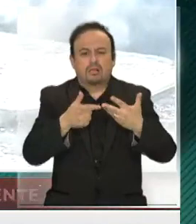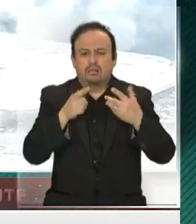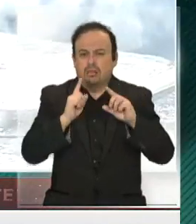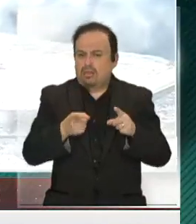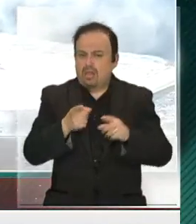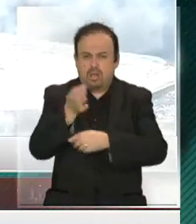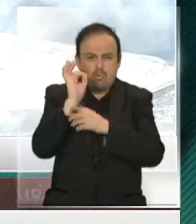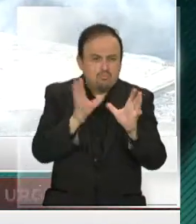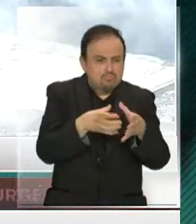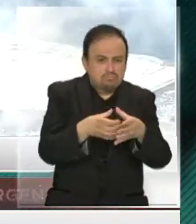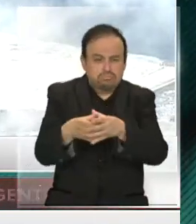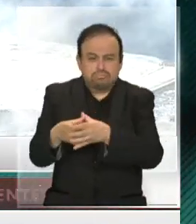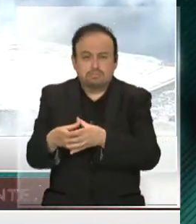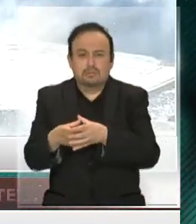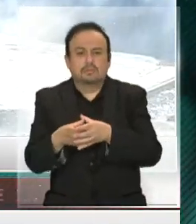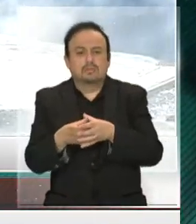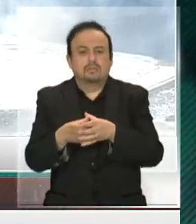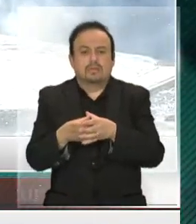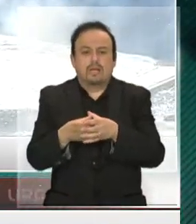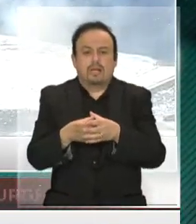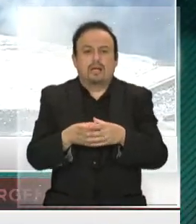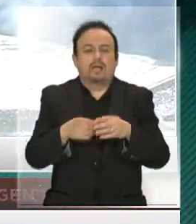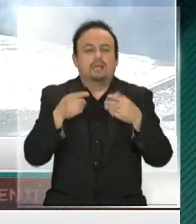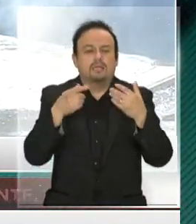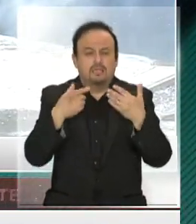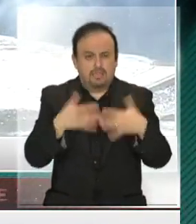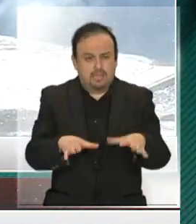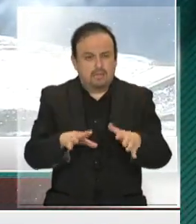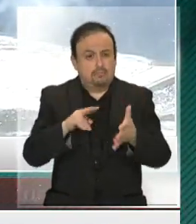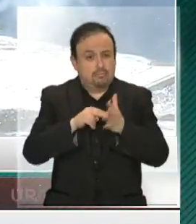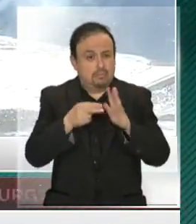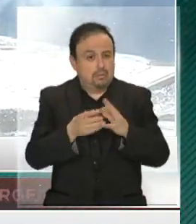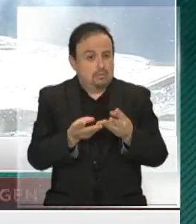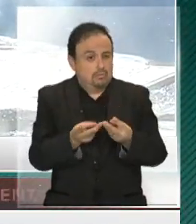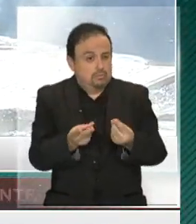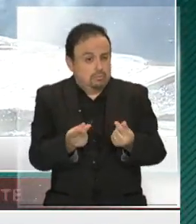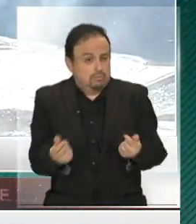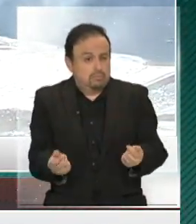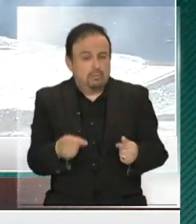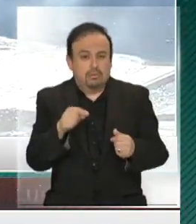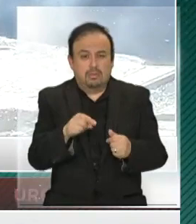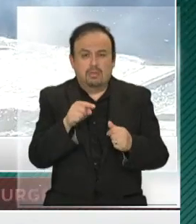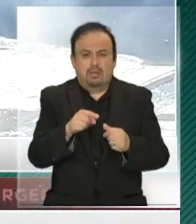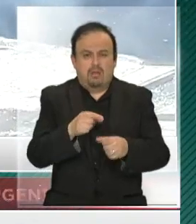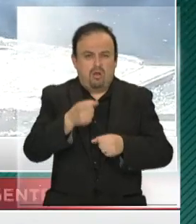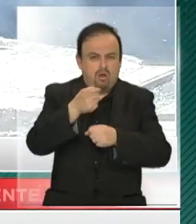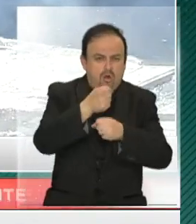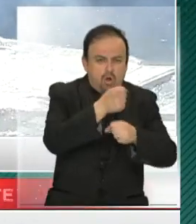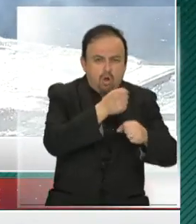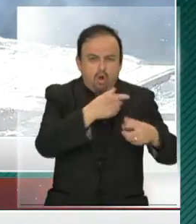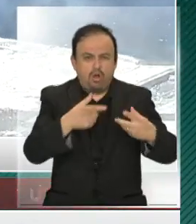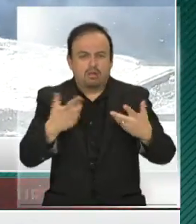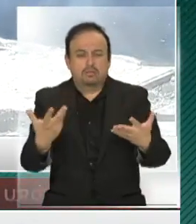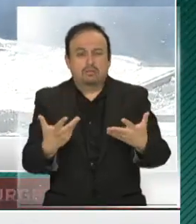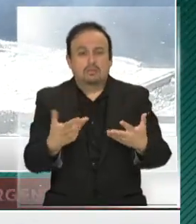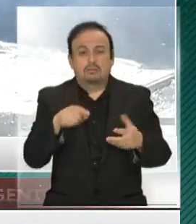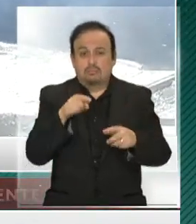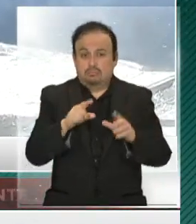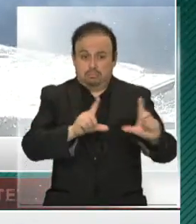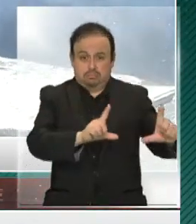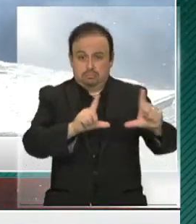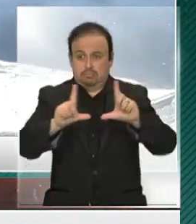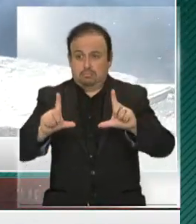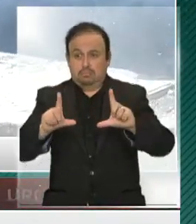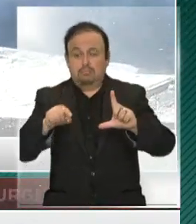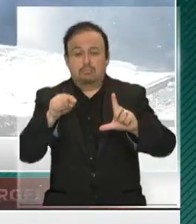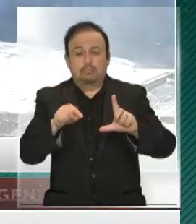reunión mientras no se solucionan los problemas que han provocado las protestas en santiago esta imagen